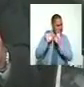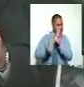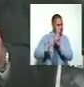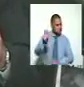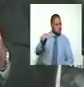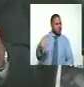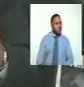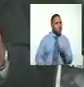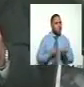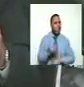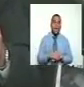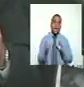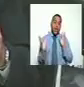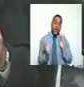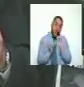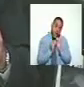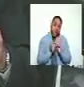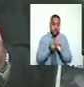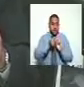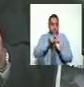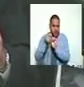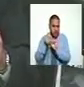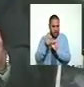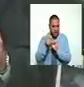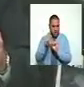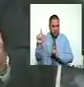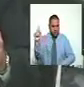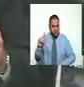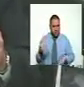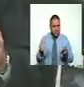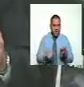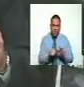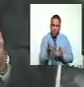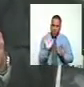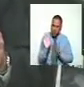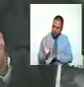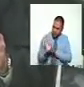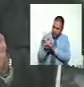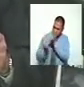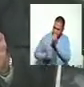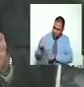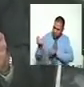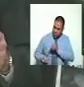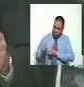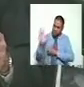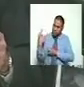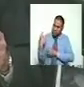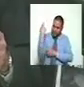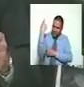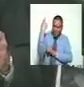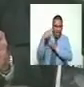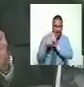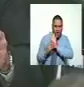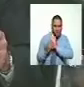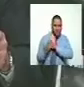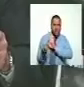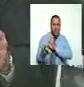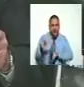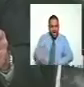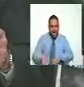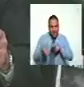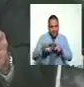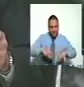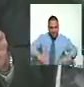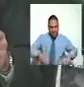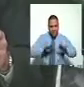mediante el truco de un acuerdo especial humanitario. Ni el modelo económico, ni la política agraria, ni de tierras, tampoco la lucha contra el